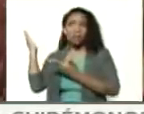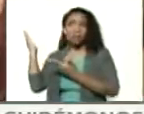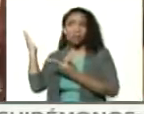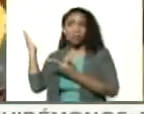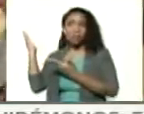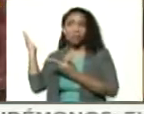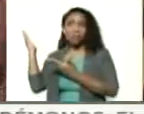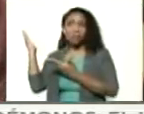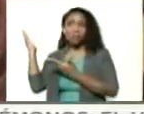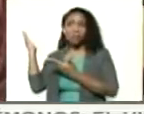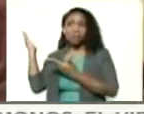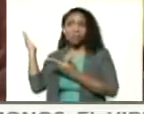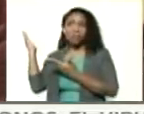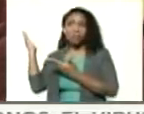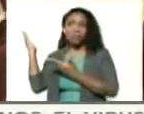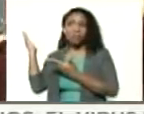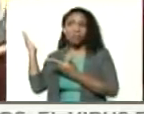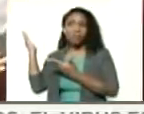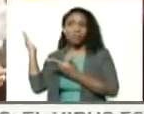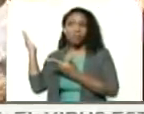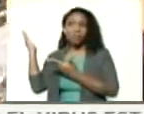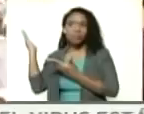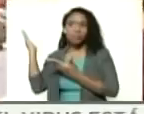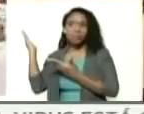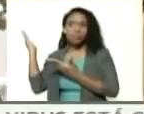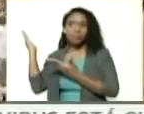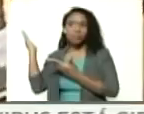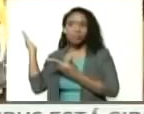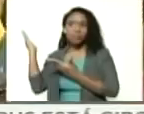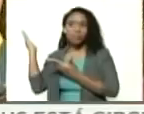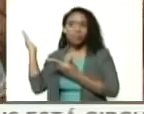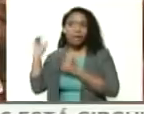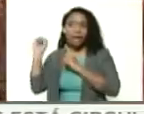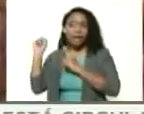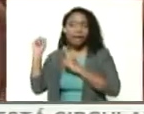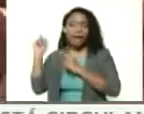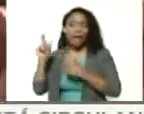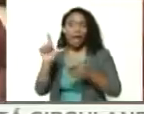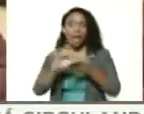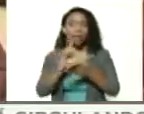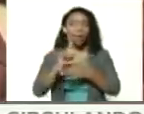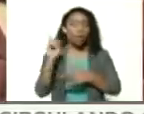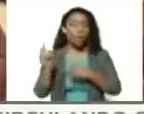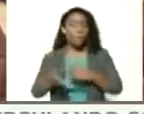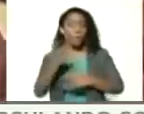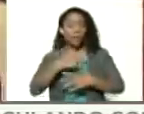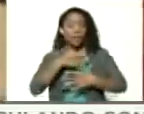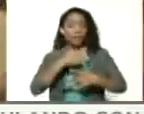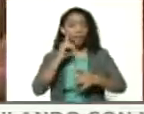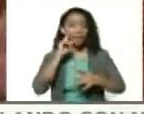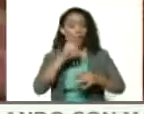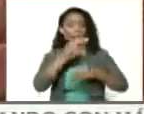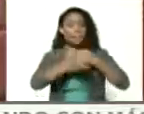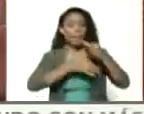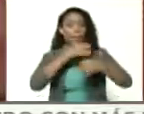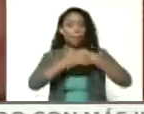debidamente subrayado y marcado en sus páginas, que es una fuente muy interesante porque da la versión del